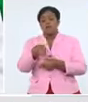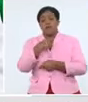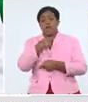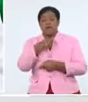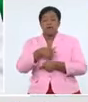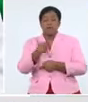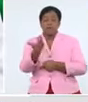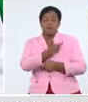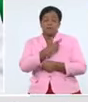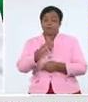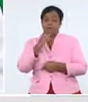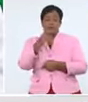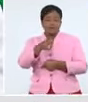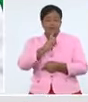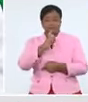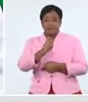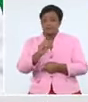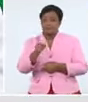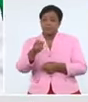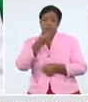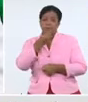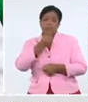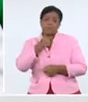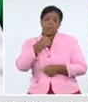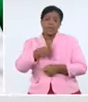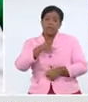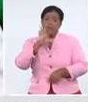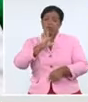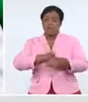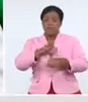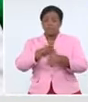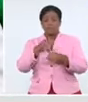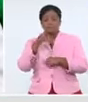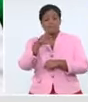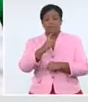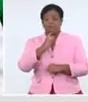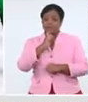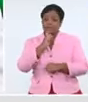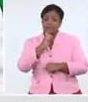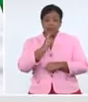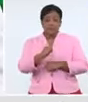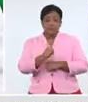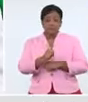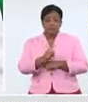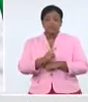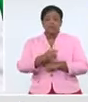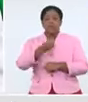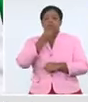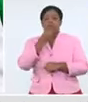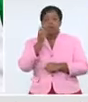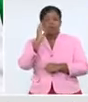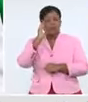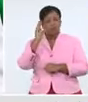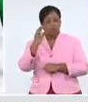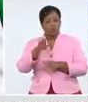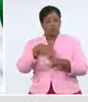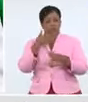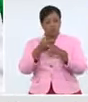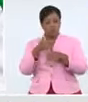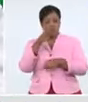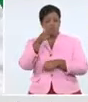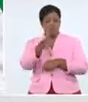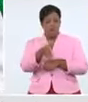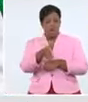situación puntual, como es por ejemplo algún proceso agudo, no pudieron vacunarse en el momento en que se convocaron, recordar que existen vacunatorios